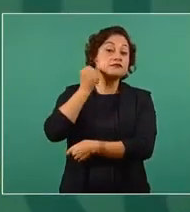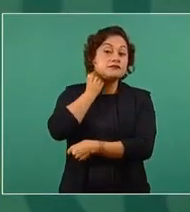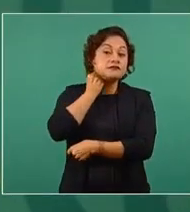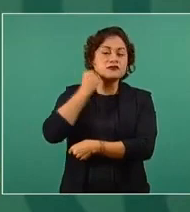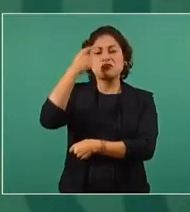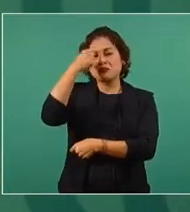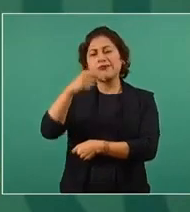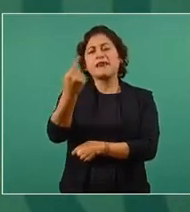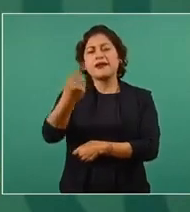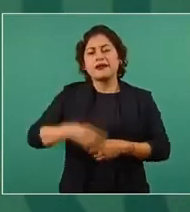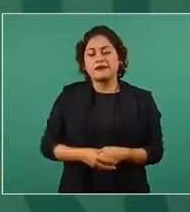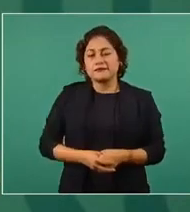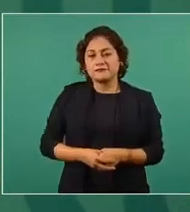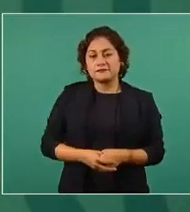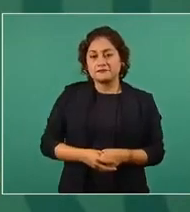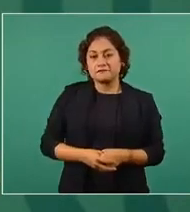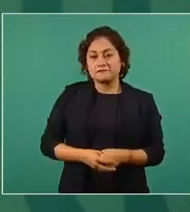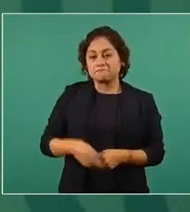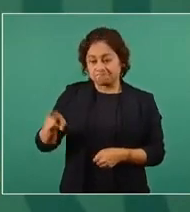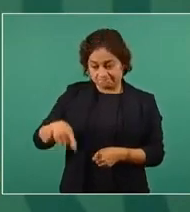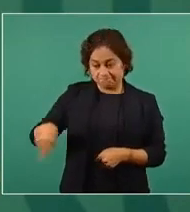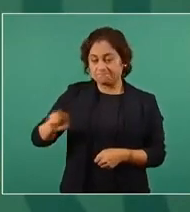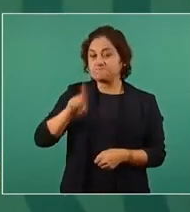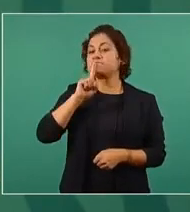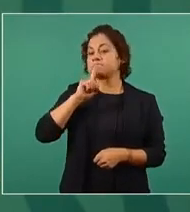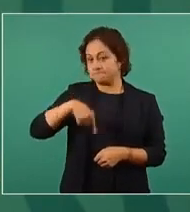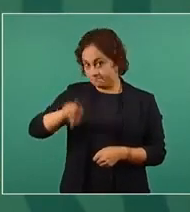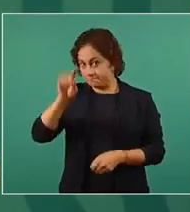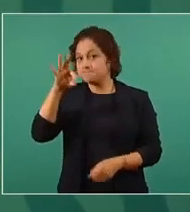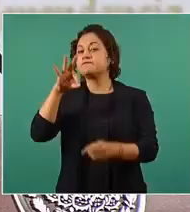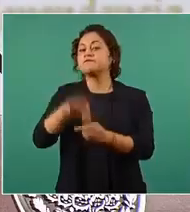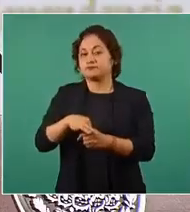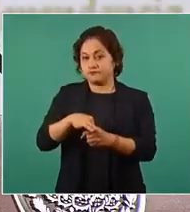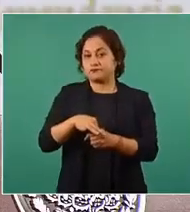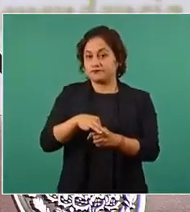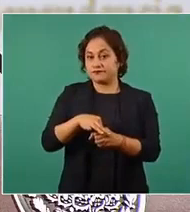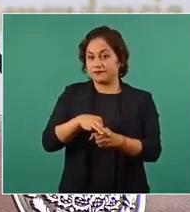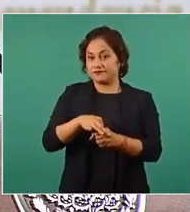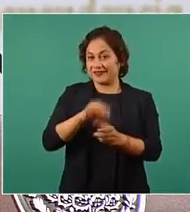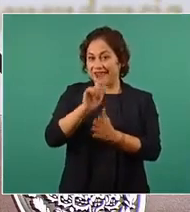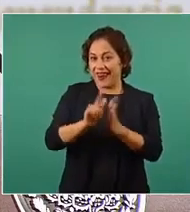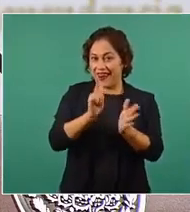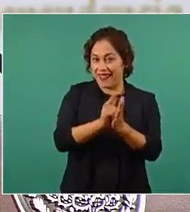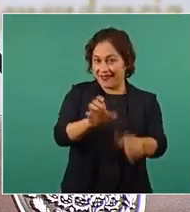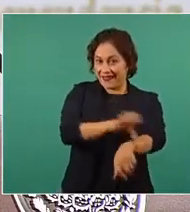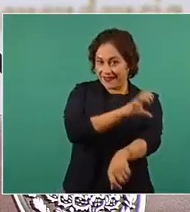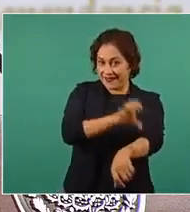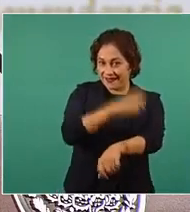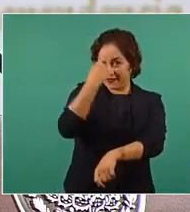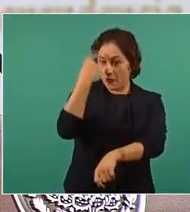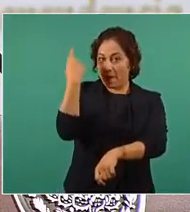para que votaran por la llamada reforma energética, por la privatización del